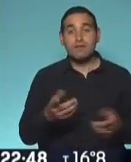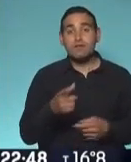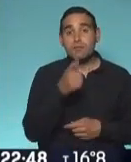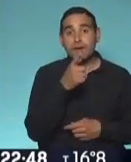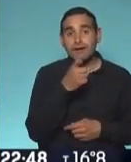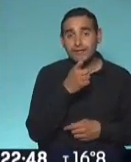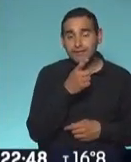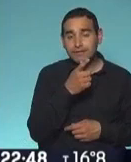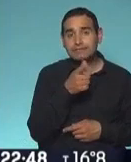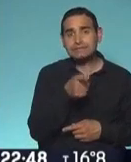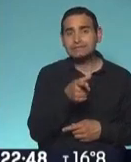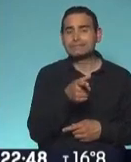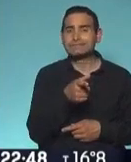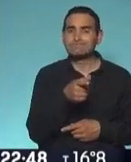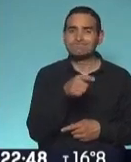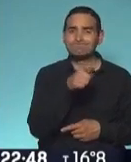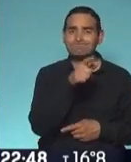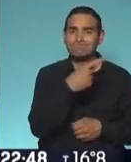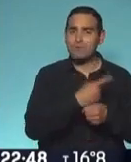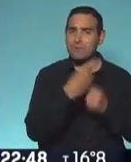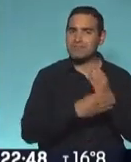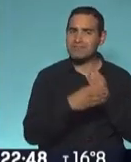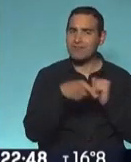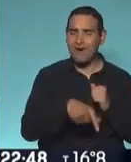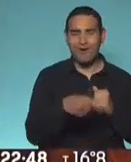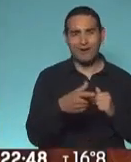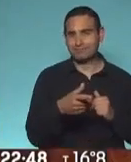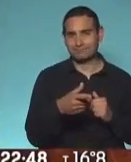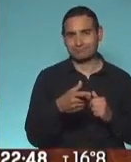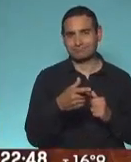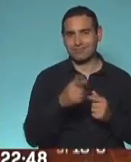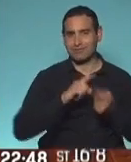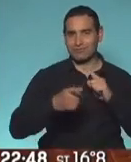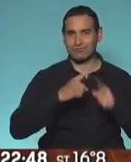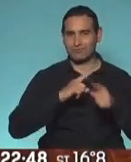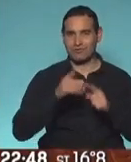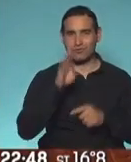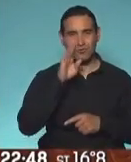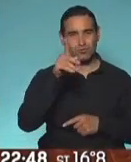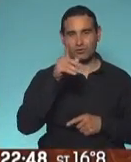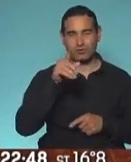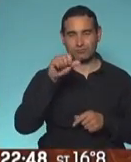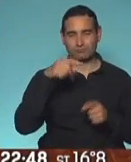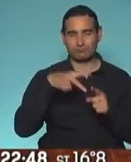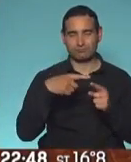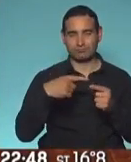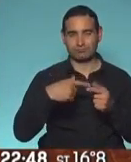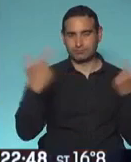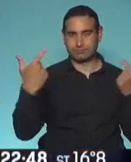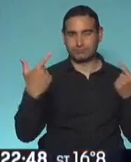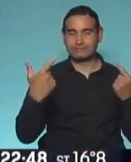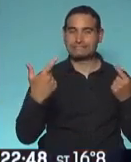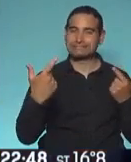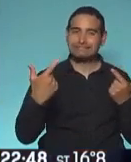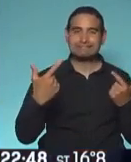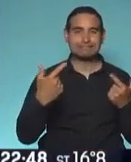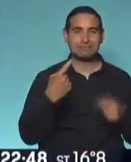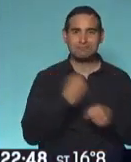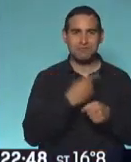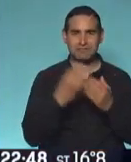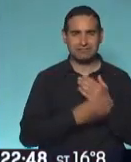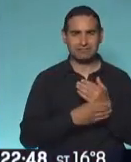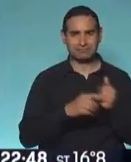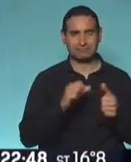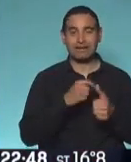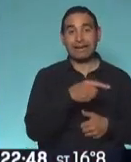parecería que está en un punto bastante alejado también de Estados Unidos. Por eso este tipo de posturas de Netanyahu con las cuales él